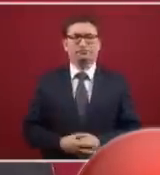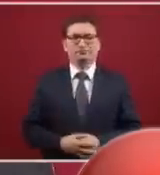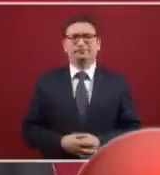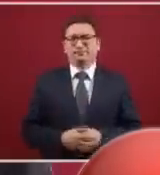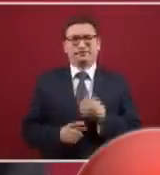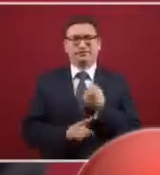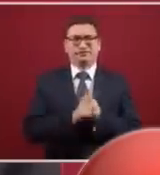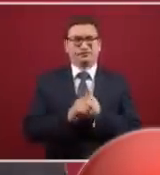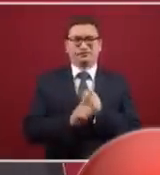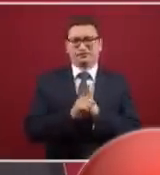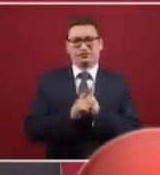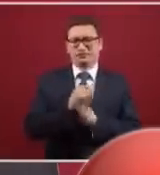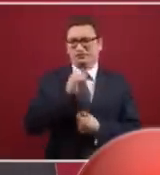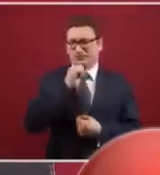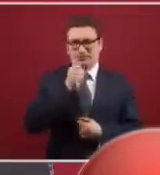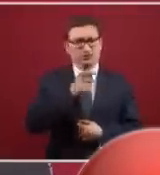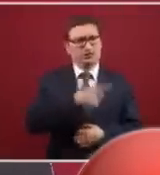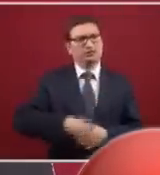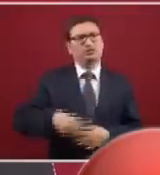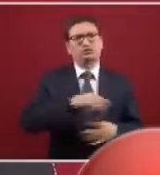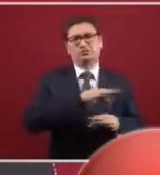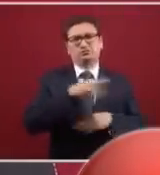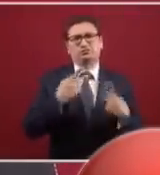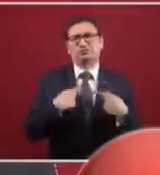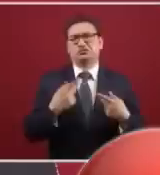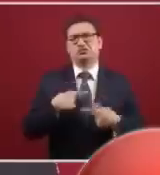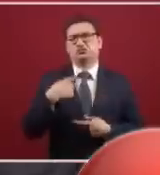mayor problema, se garantizan las libertades.